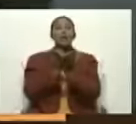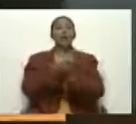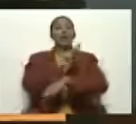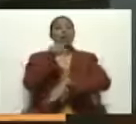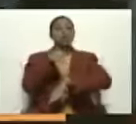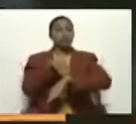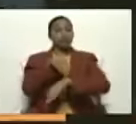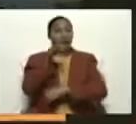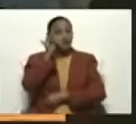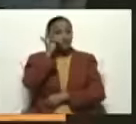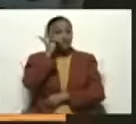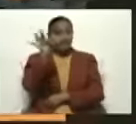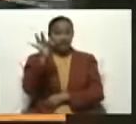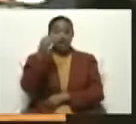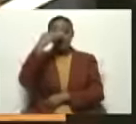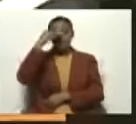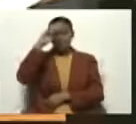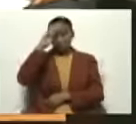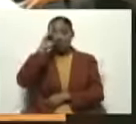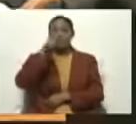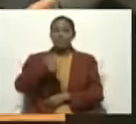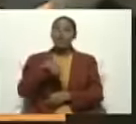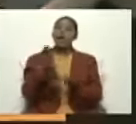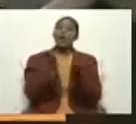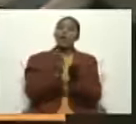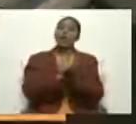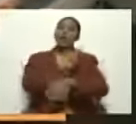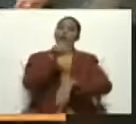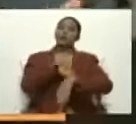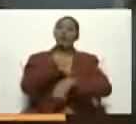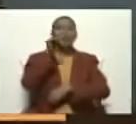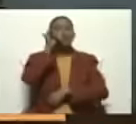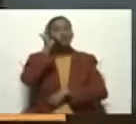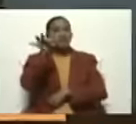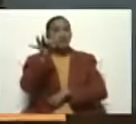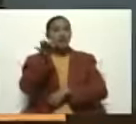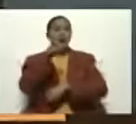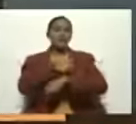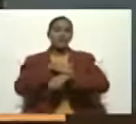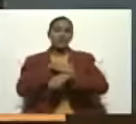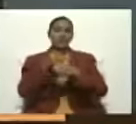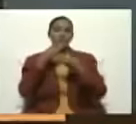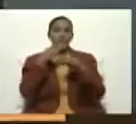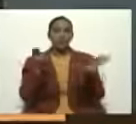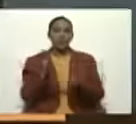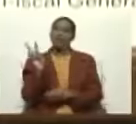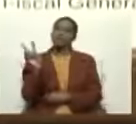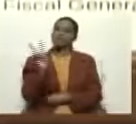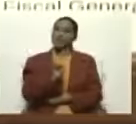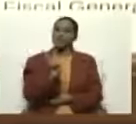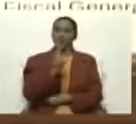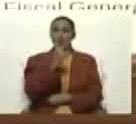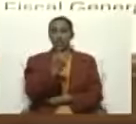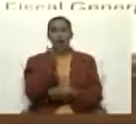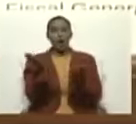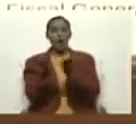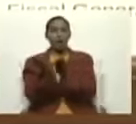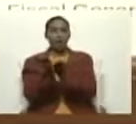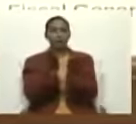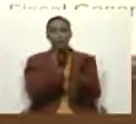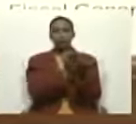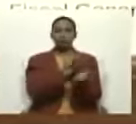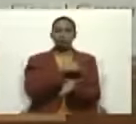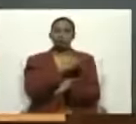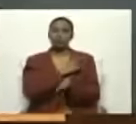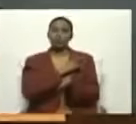Fiscalía General de la República de Cuba y la Escuela Nacional de Fiscales del Ministerio Público de la República Bolivariana de Venezuela durante el